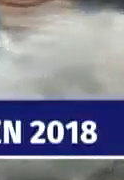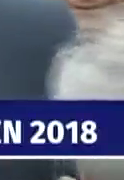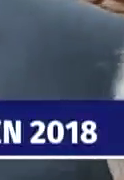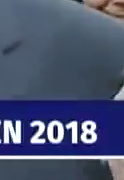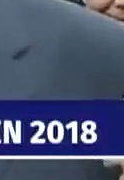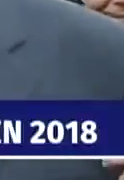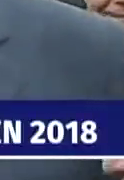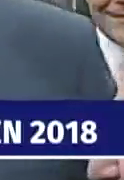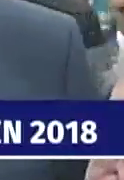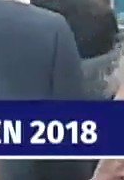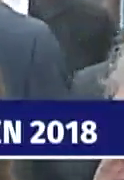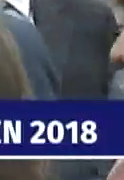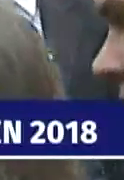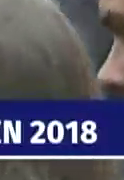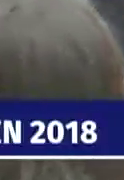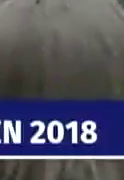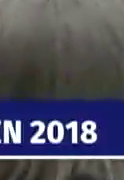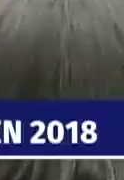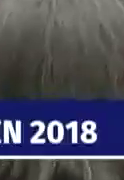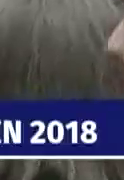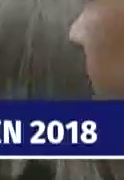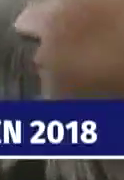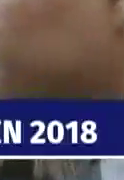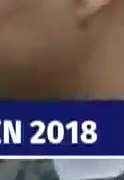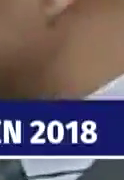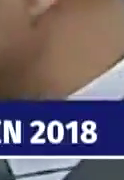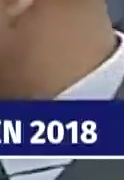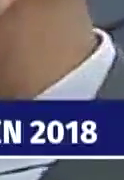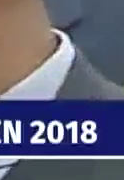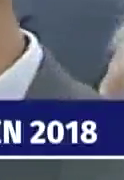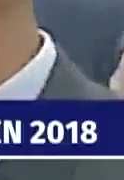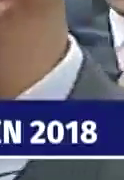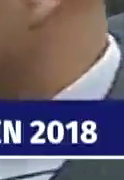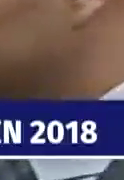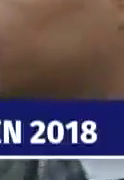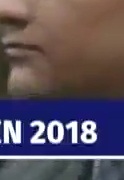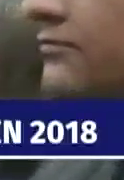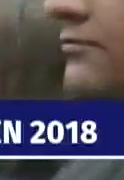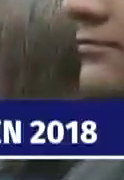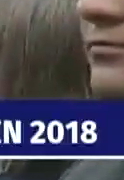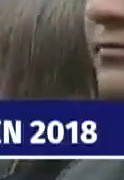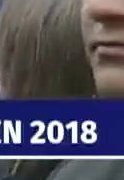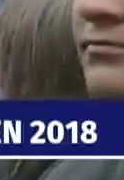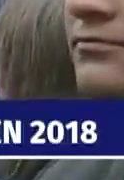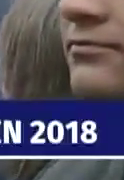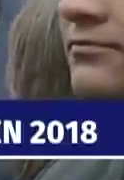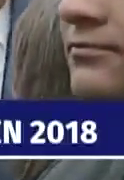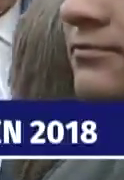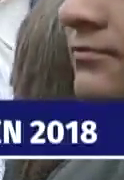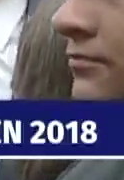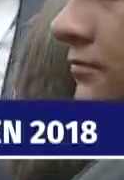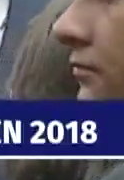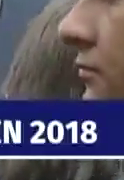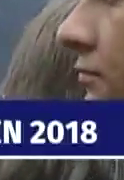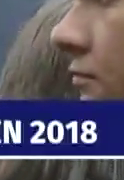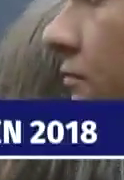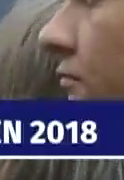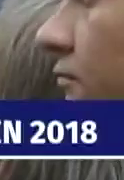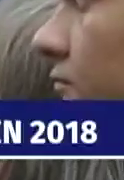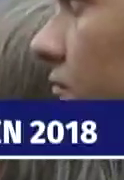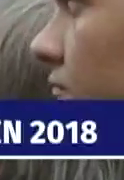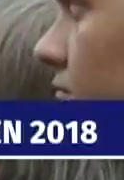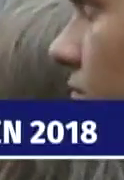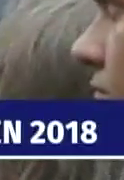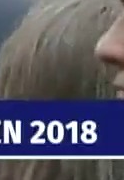de diferentes países, de diferentes continentes del mundo, acompañando a Venezuela en esta nueva edición, en